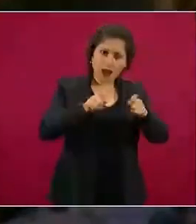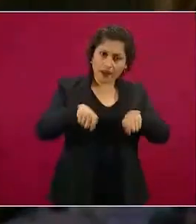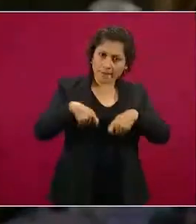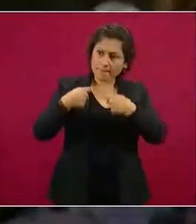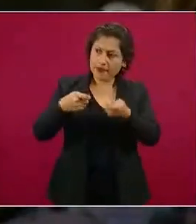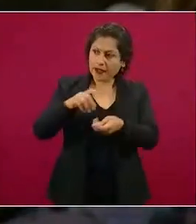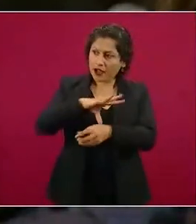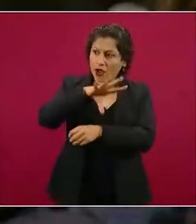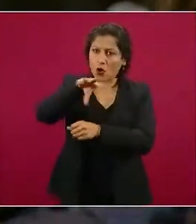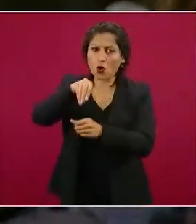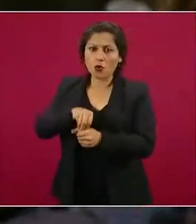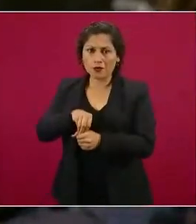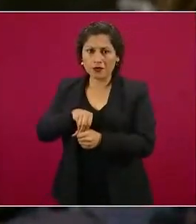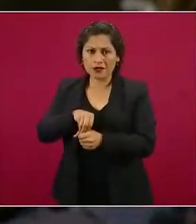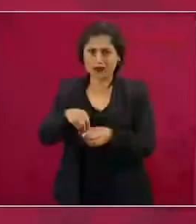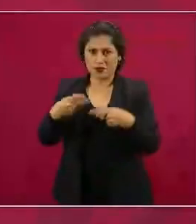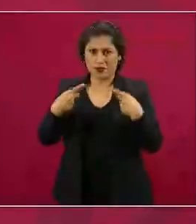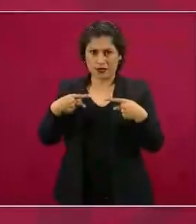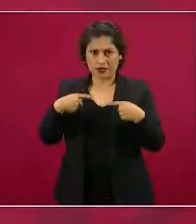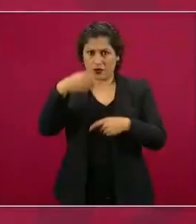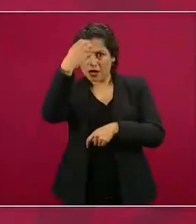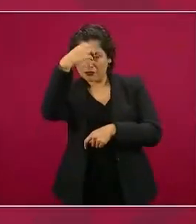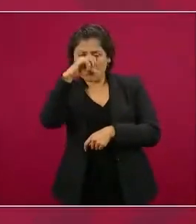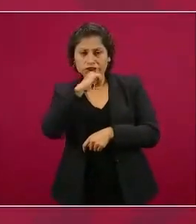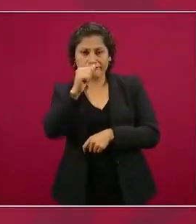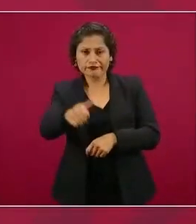gentes ni siquiera especializadas